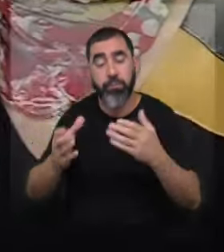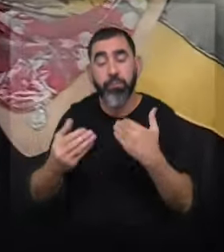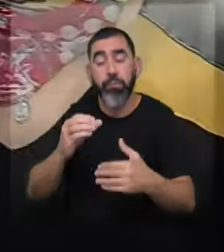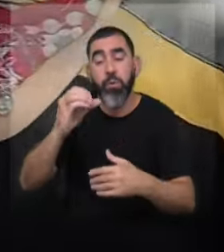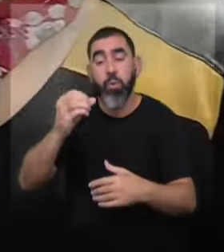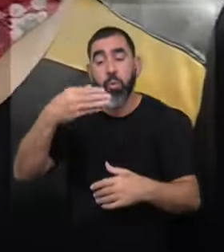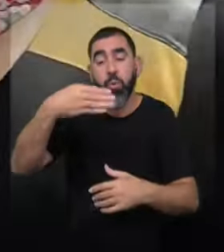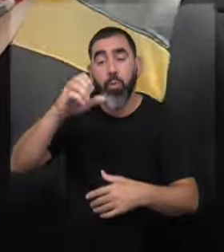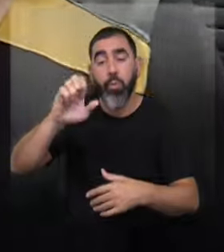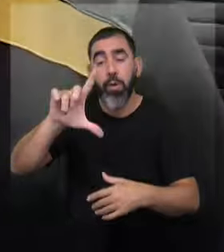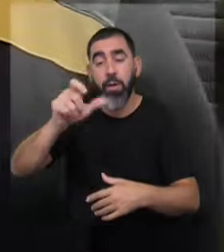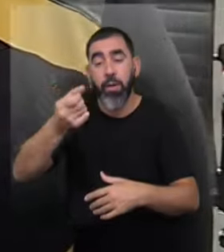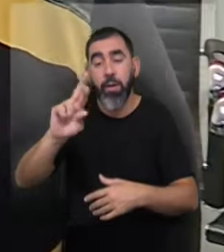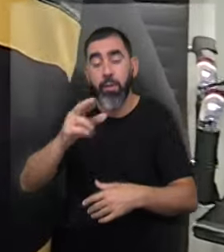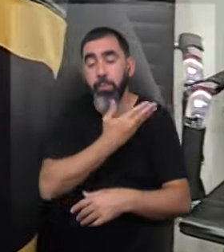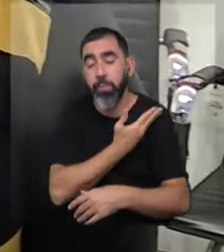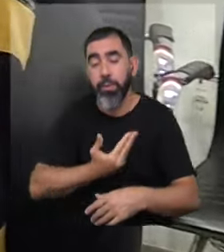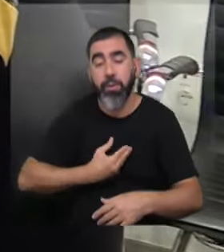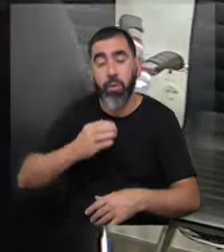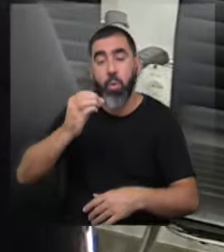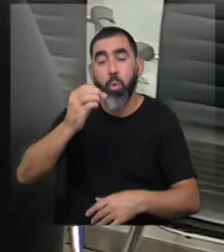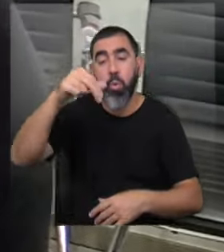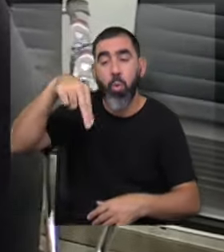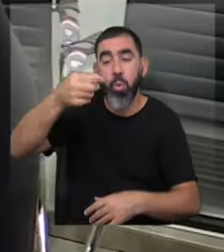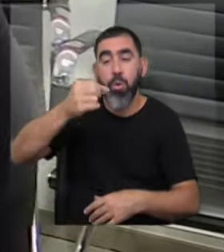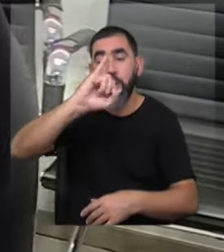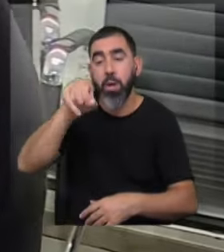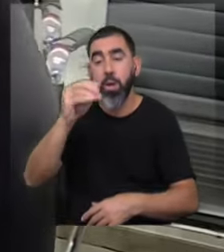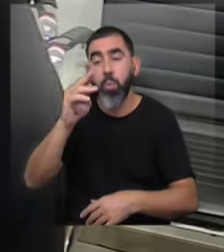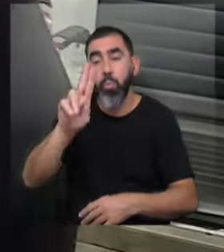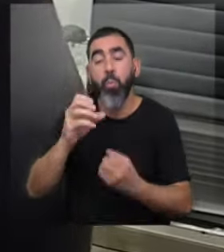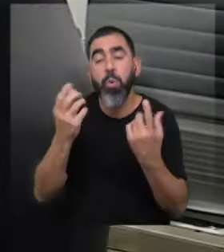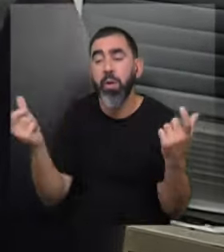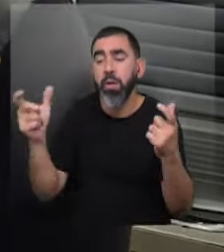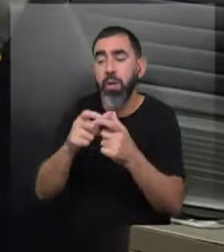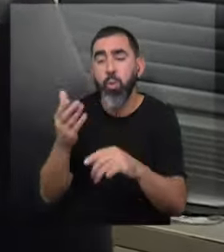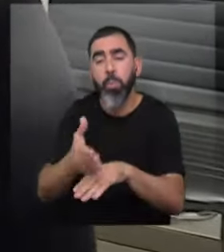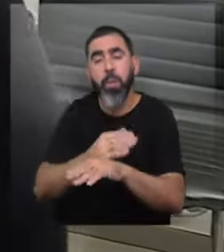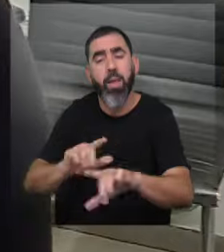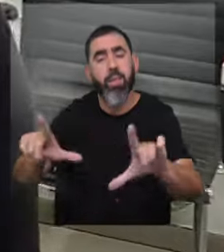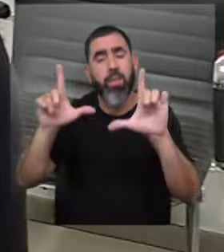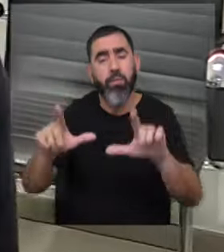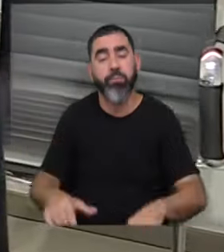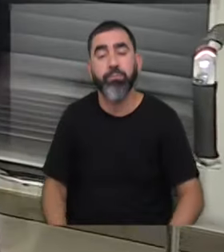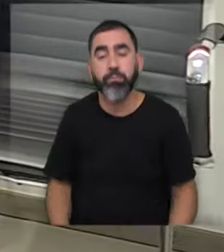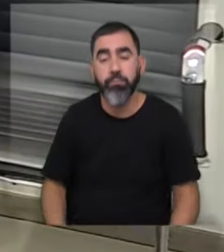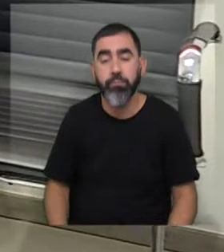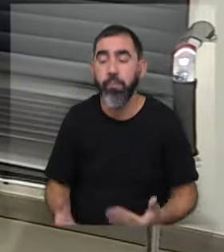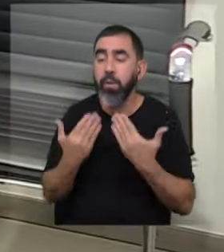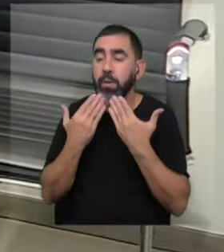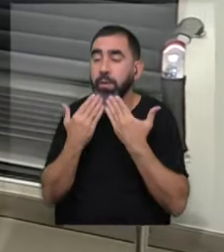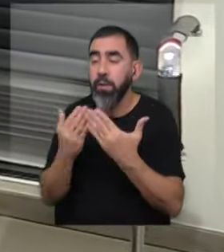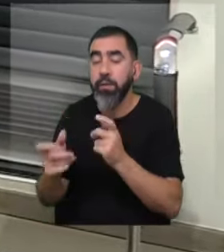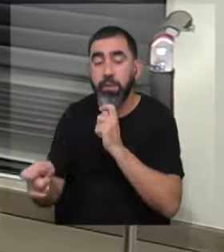Ovelar, presidenta de ONASPU. Estela, ¿por qué se da esta iniciativa de recibir precandidato? Buenos días. Bueno, un agradecimiento por